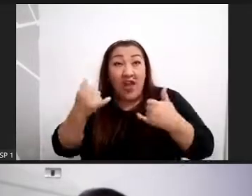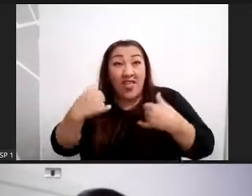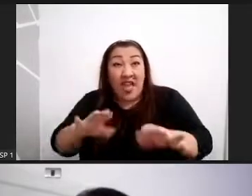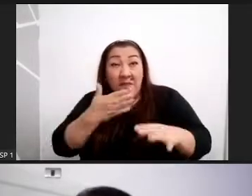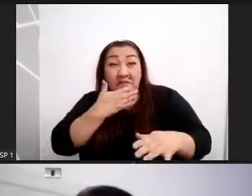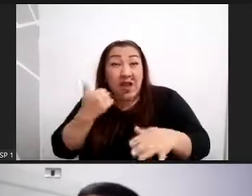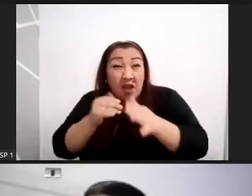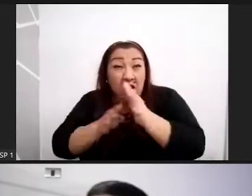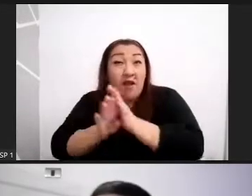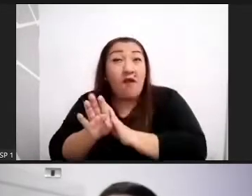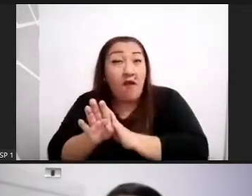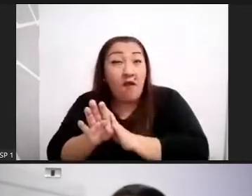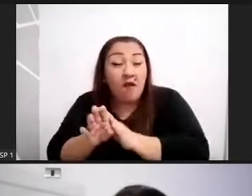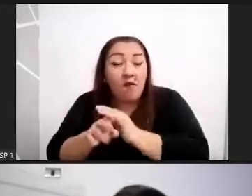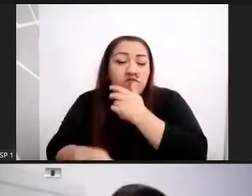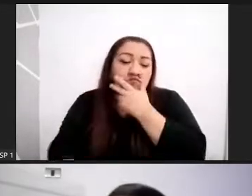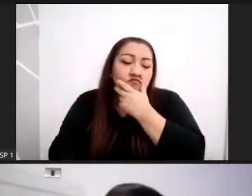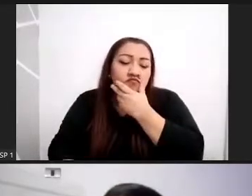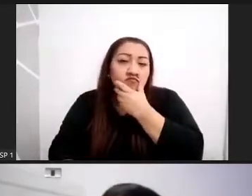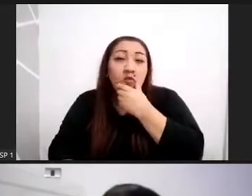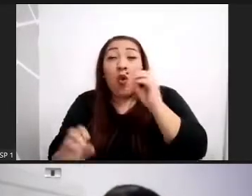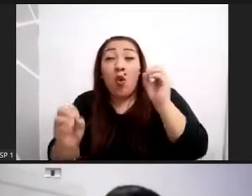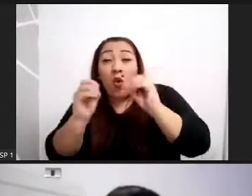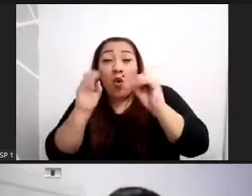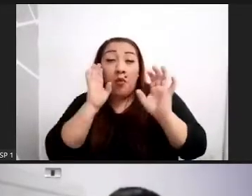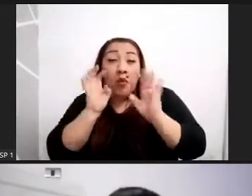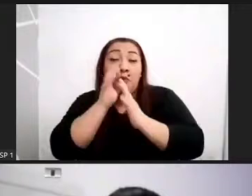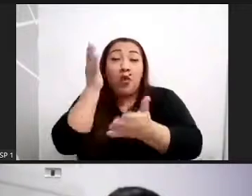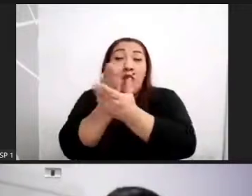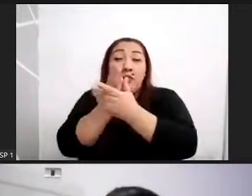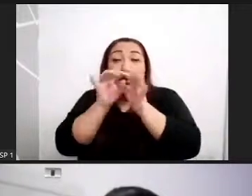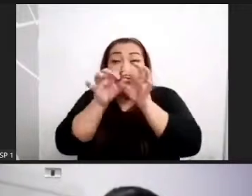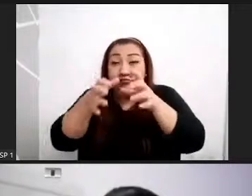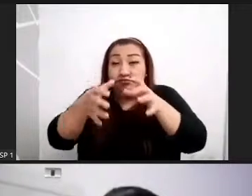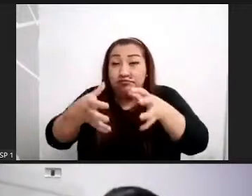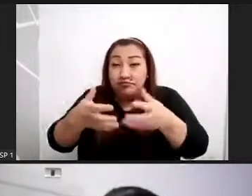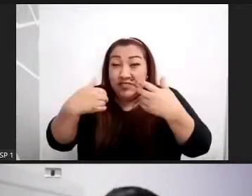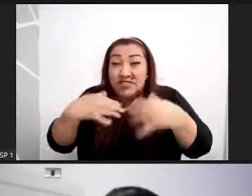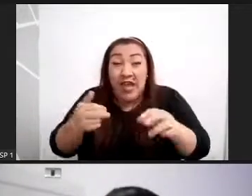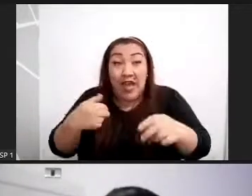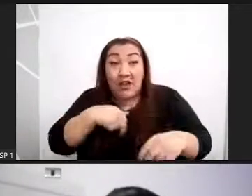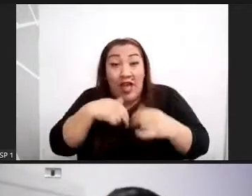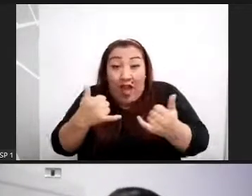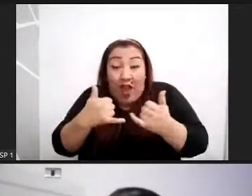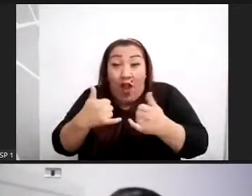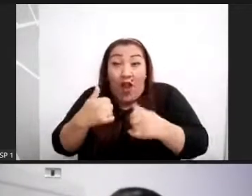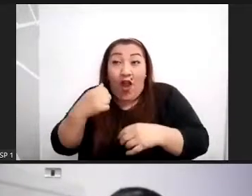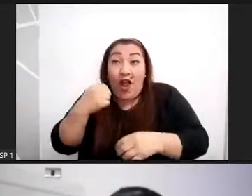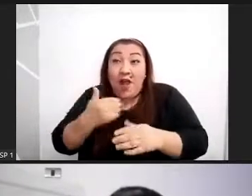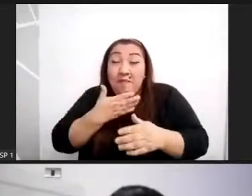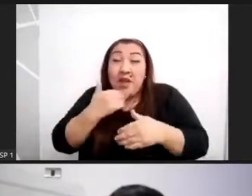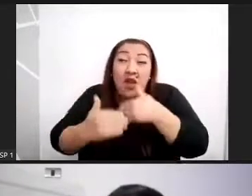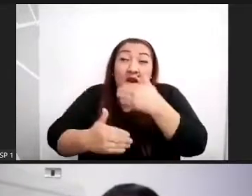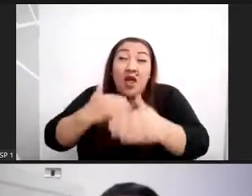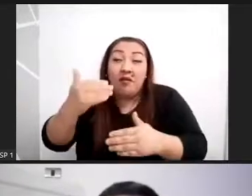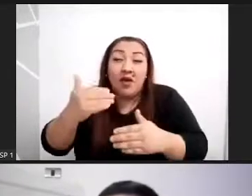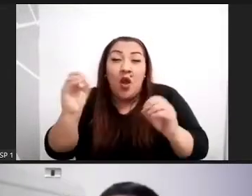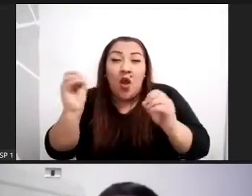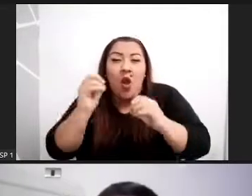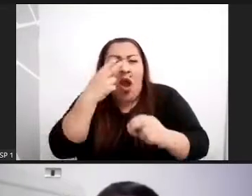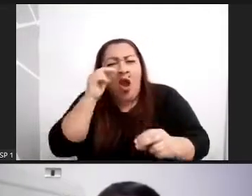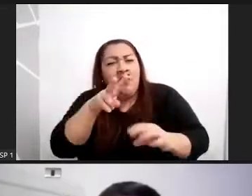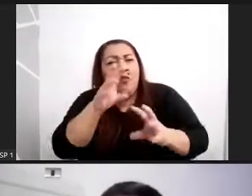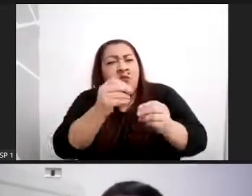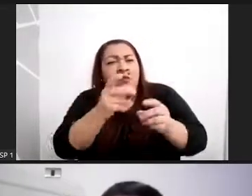pandemia habrá logrado mejorar algo en nosotros? Haber visto sufrir a millones de peruanos